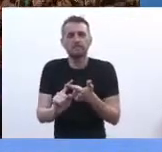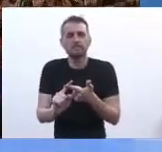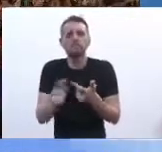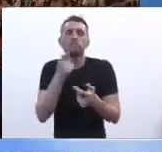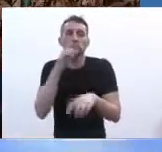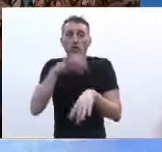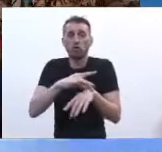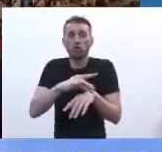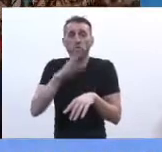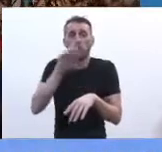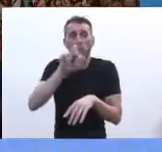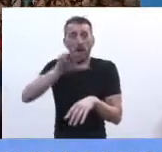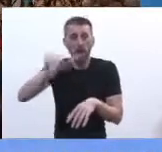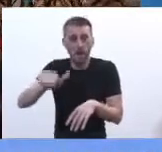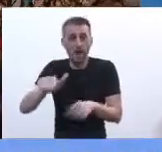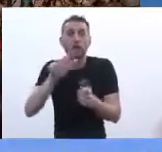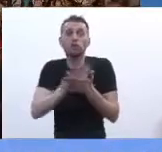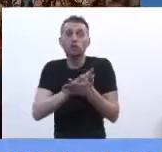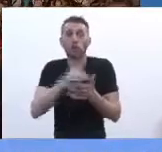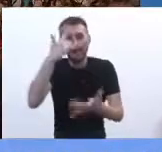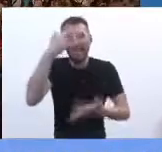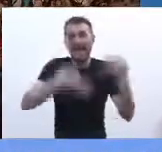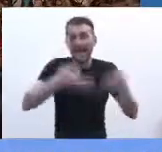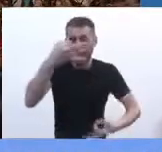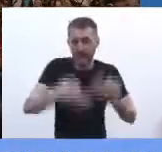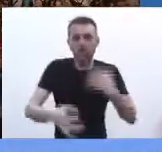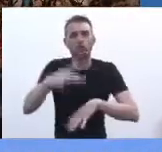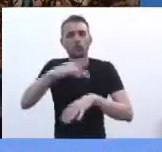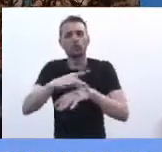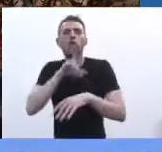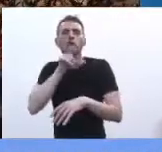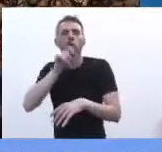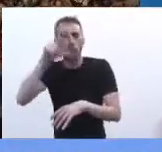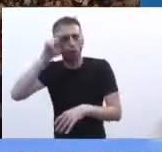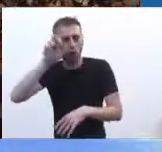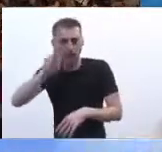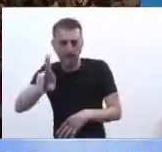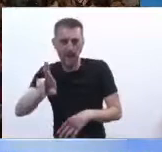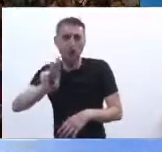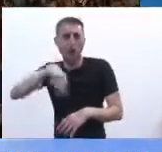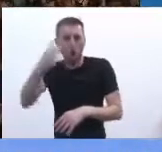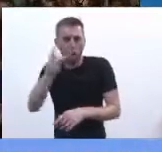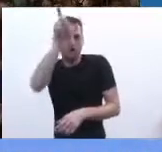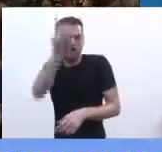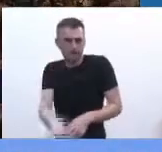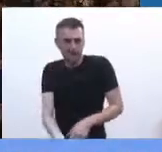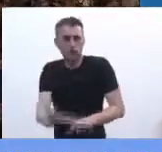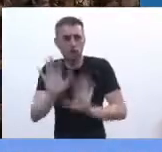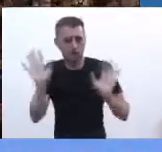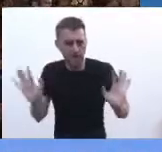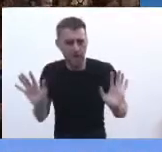el doctor barra la parte jurídica el doctor toller otro hombre